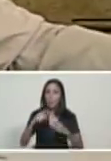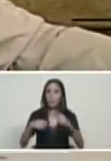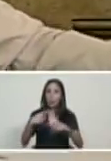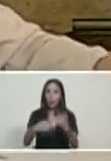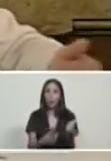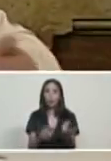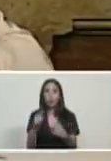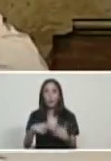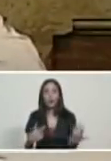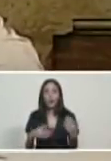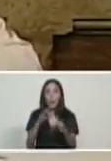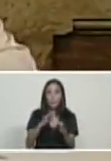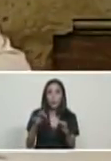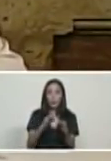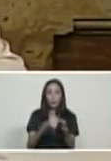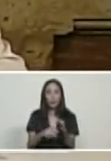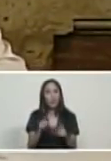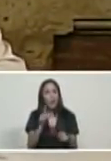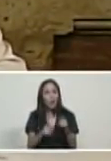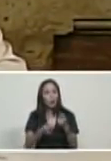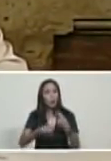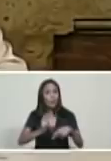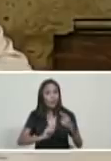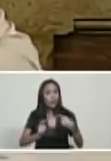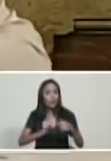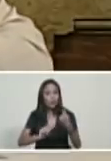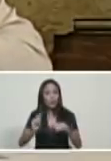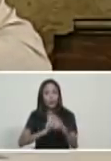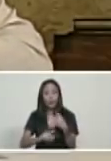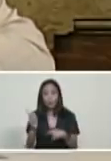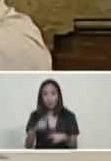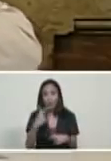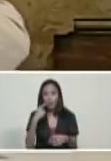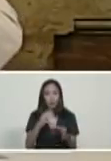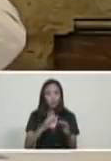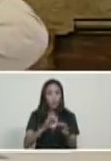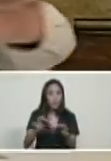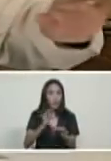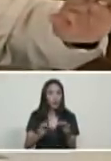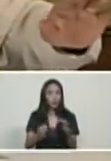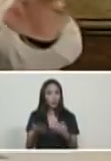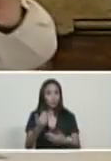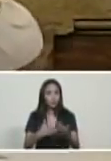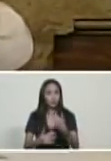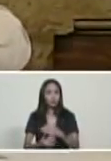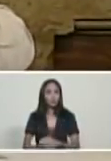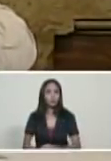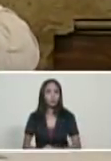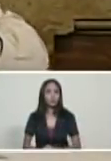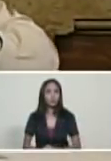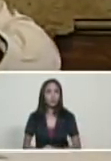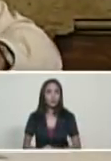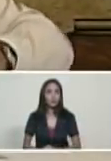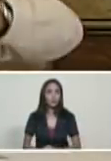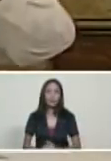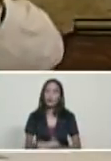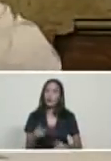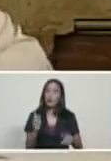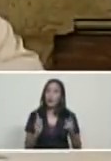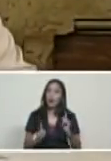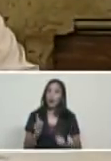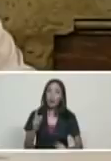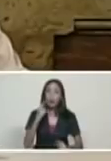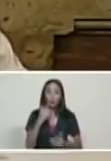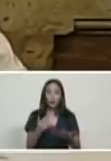porque muchos de estos productos vamos a tener que venderlos, también todos los productos de Venezuela en petro. Llegará el momento, de